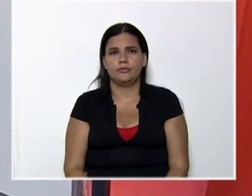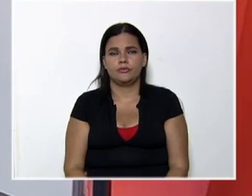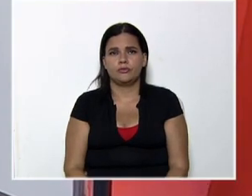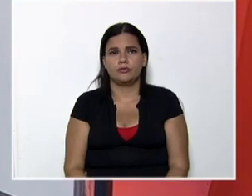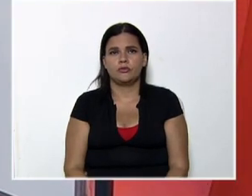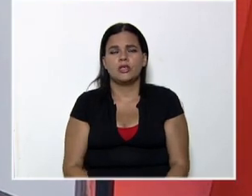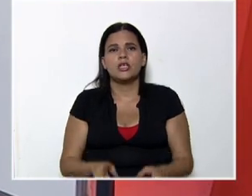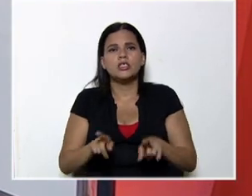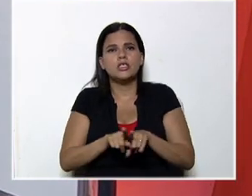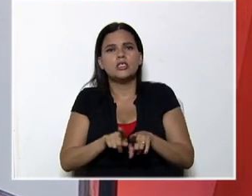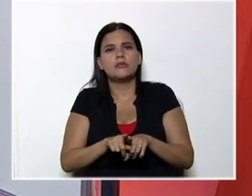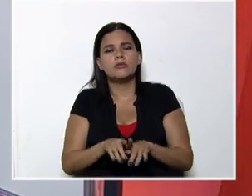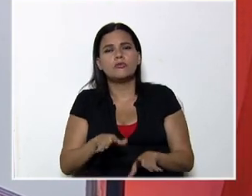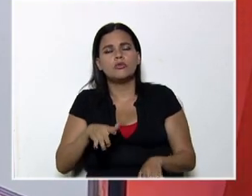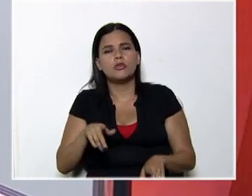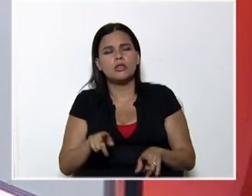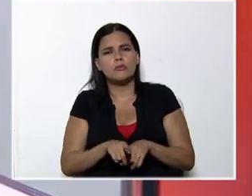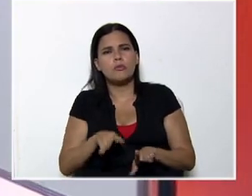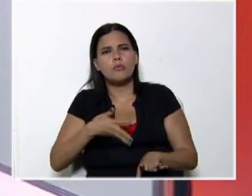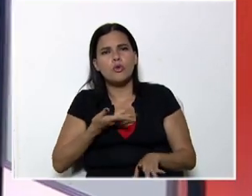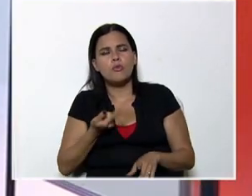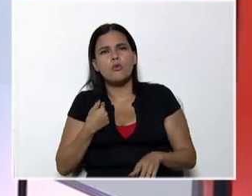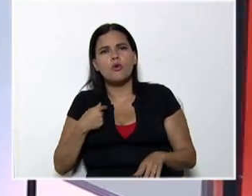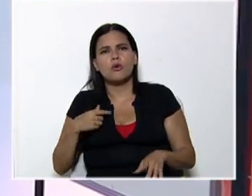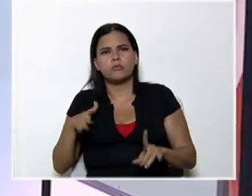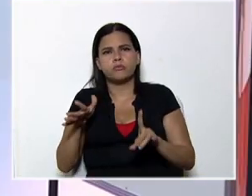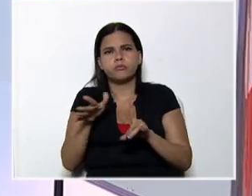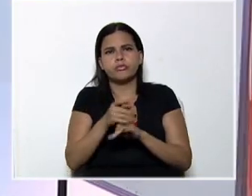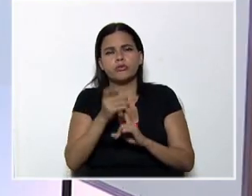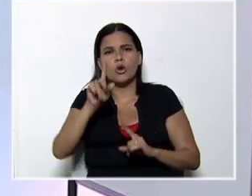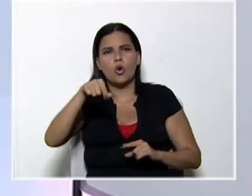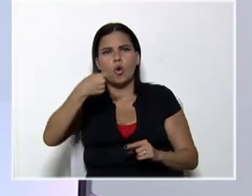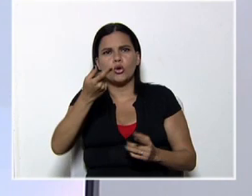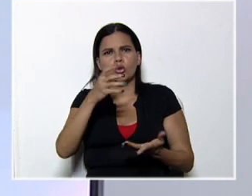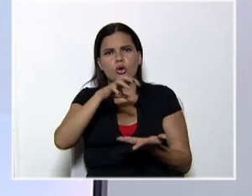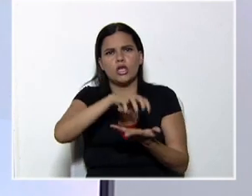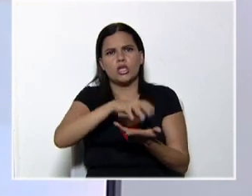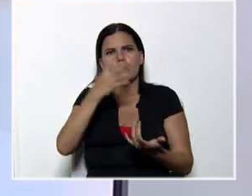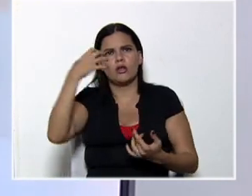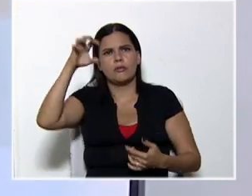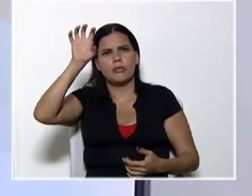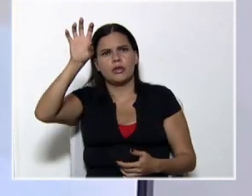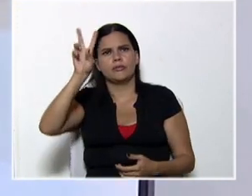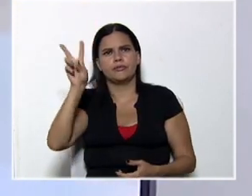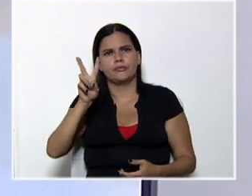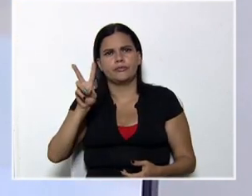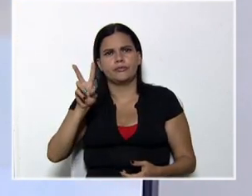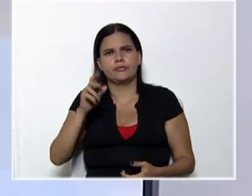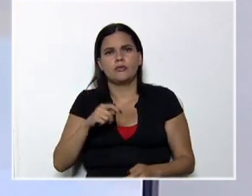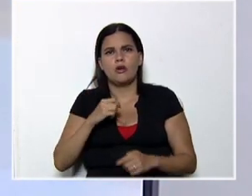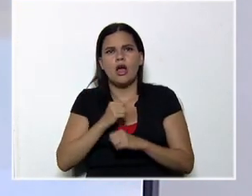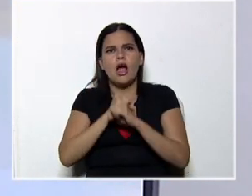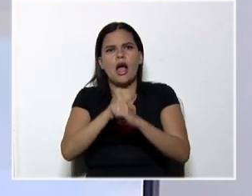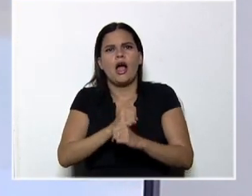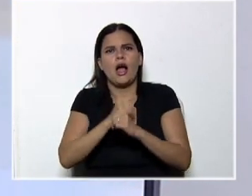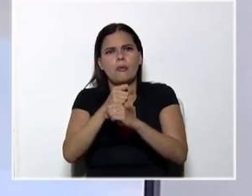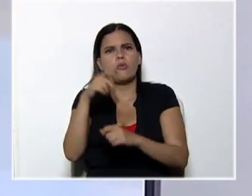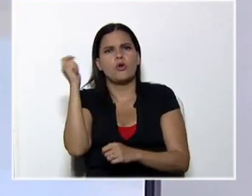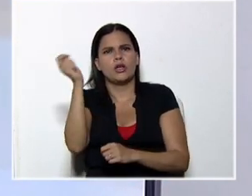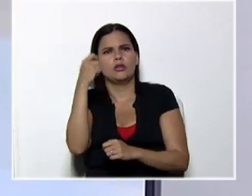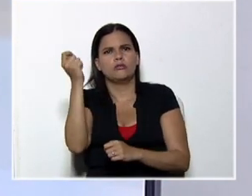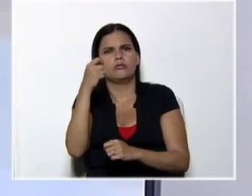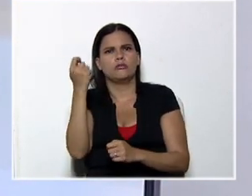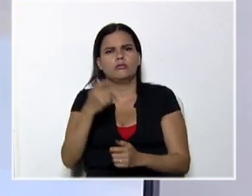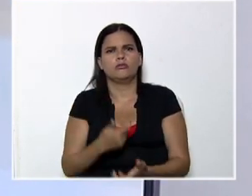Asimismo, también podemos ubicar otros estados del país. Fíjense, tenemos Apure, fíjense que está